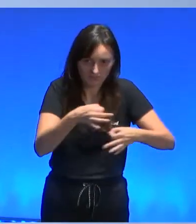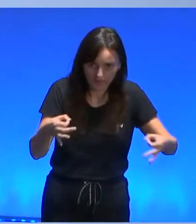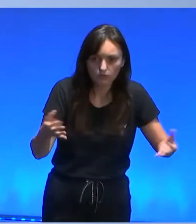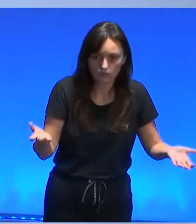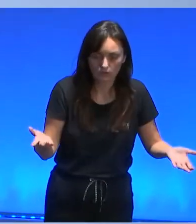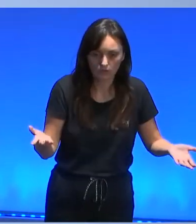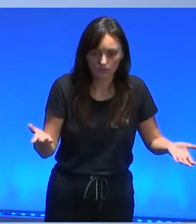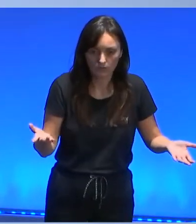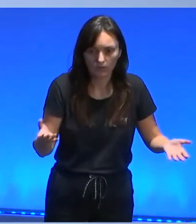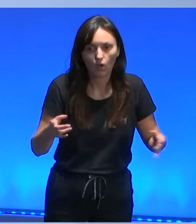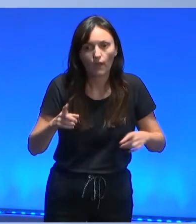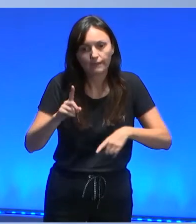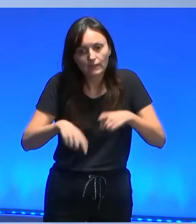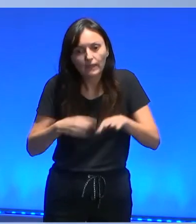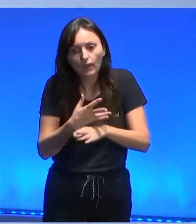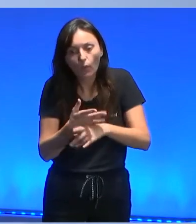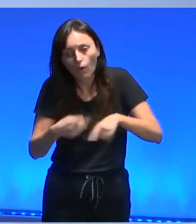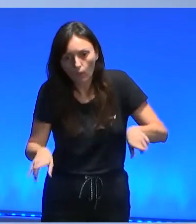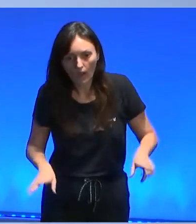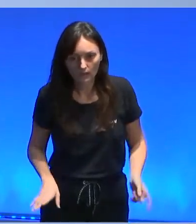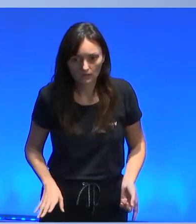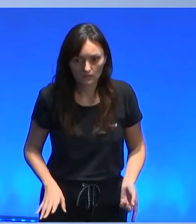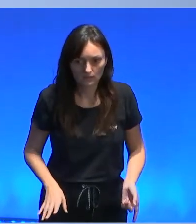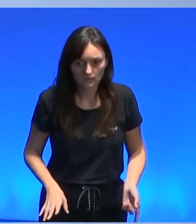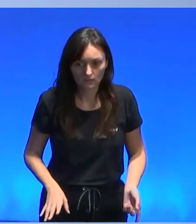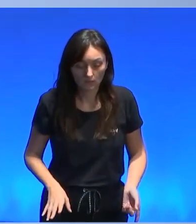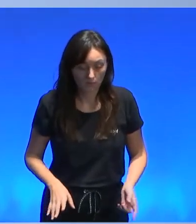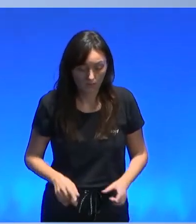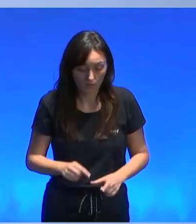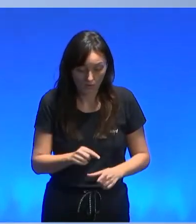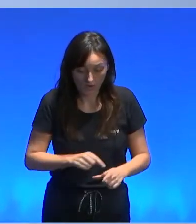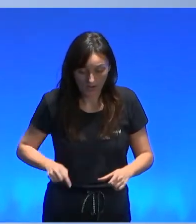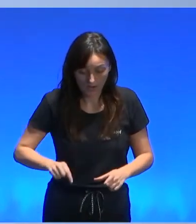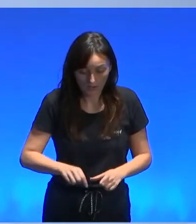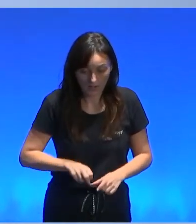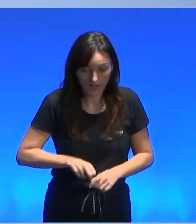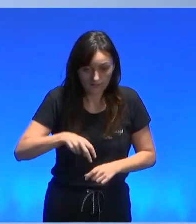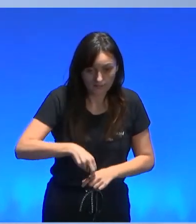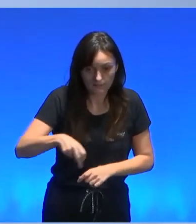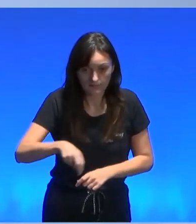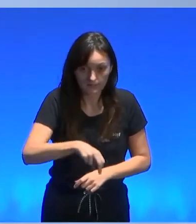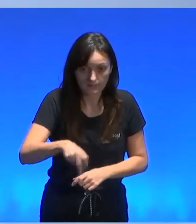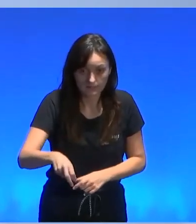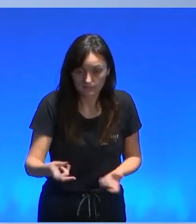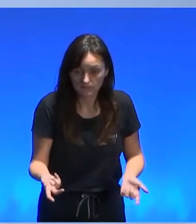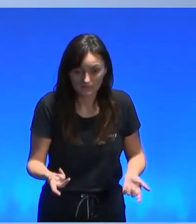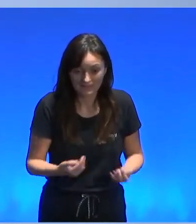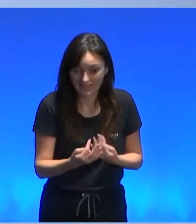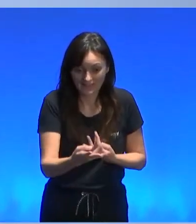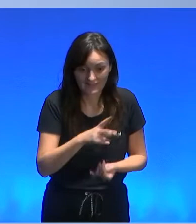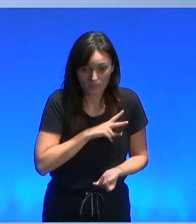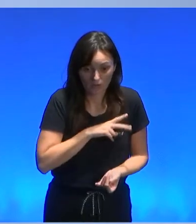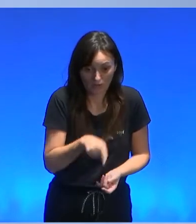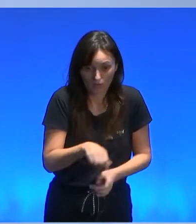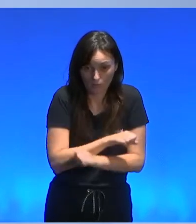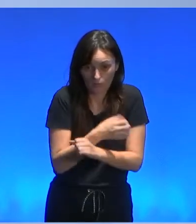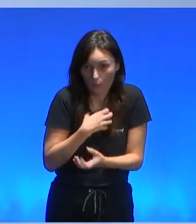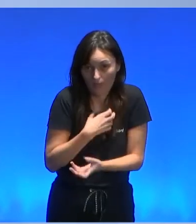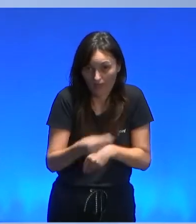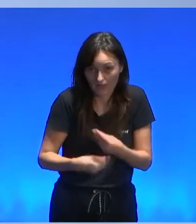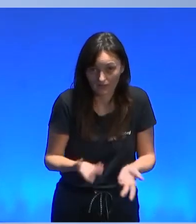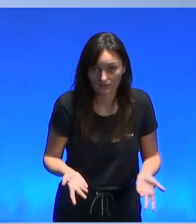por algunos juegos. Pero la rayuela en el césped no será posible.